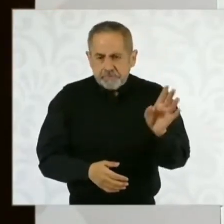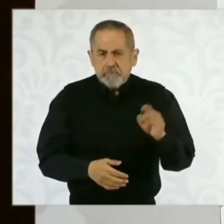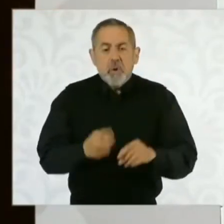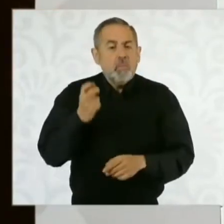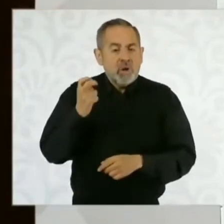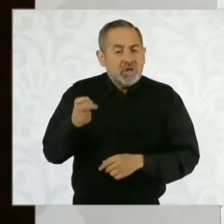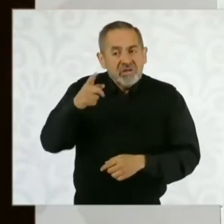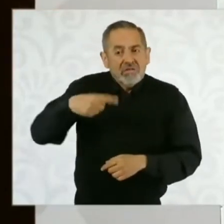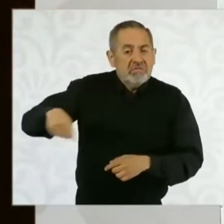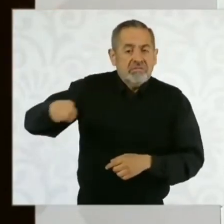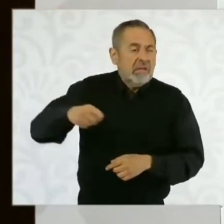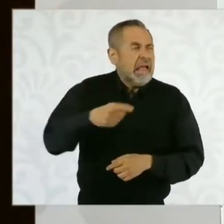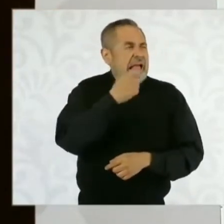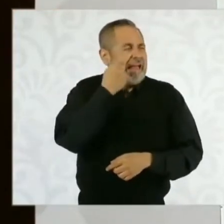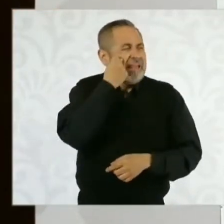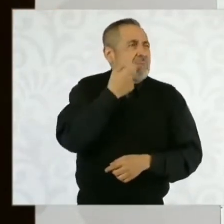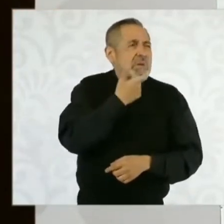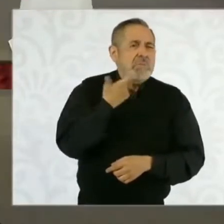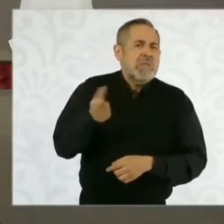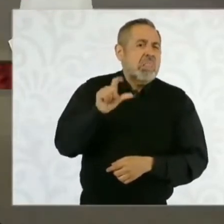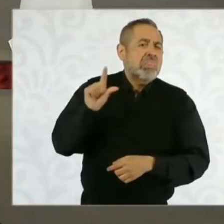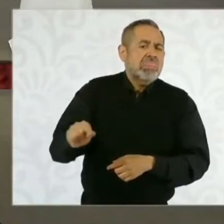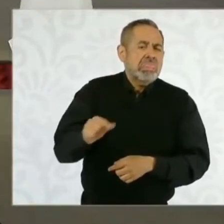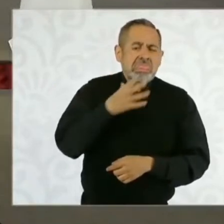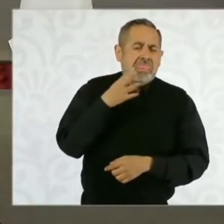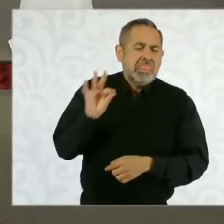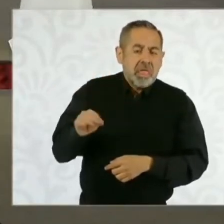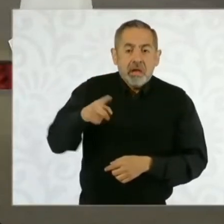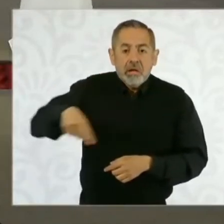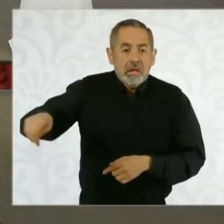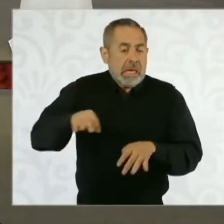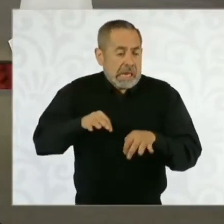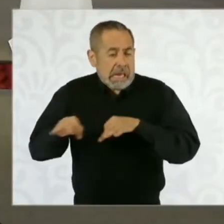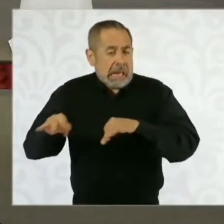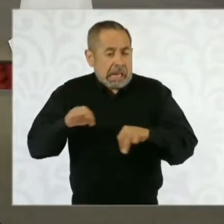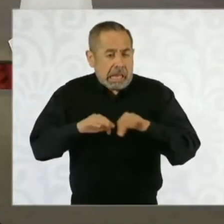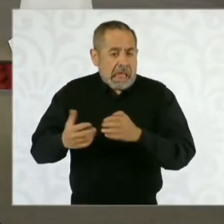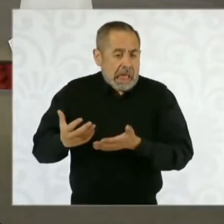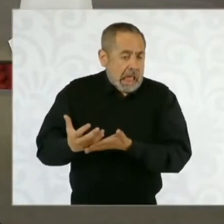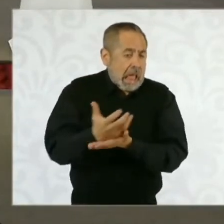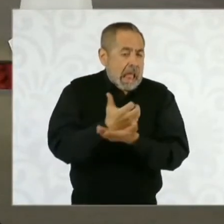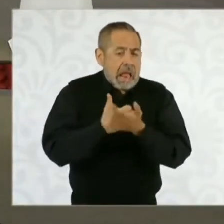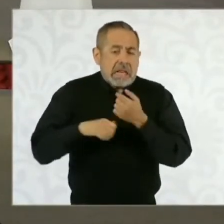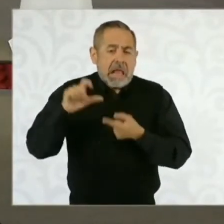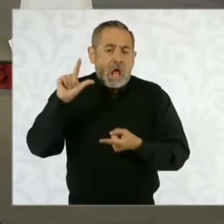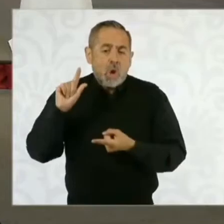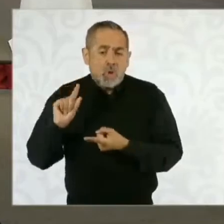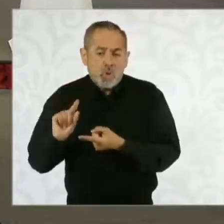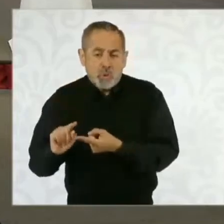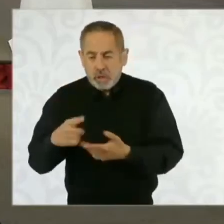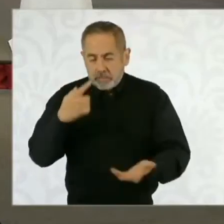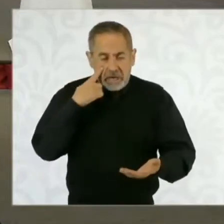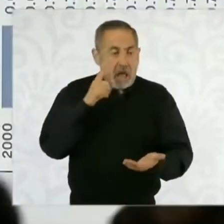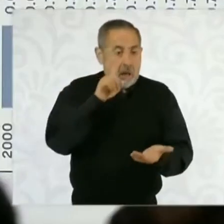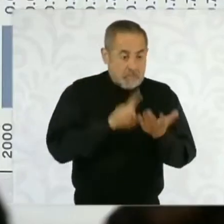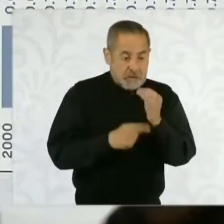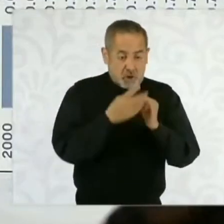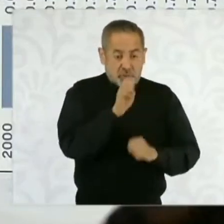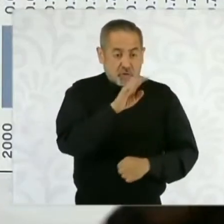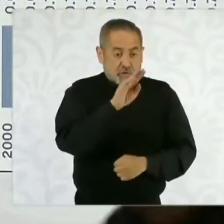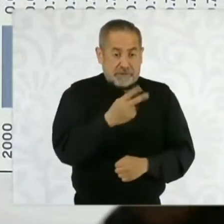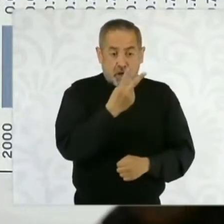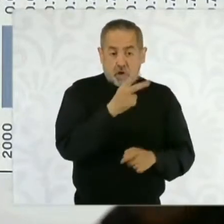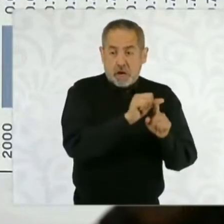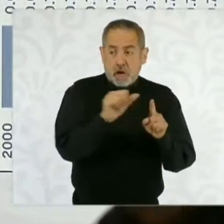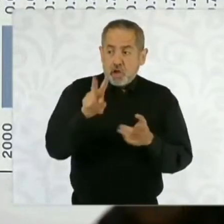hubo un empobrecimiento de las y los trabajadores en México. De 1992